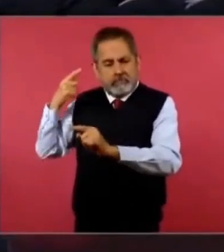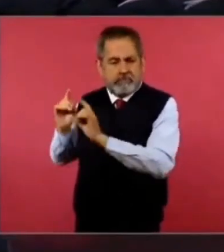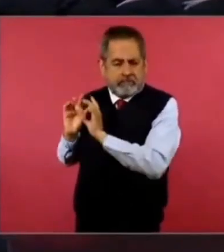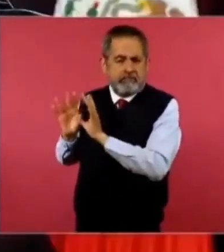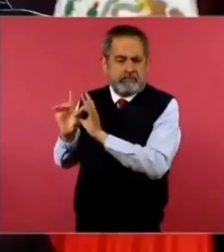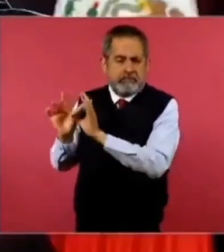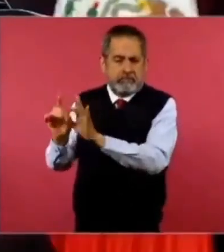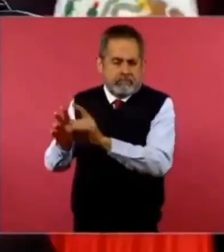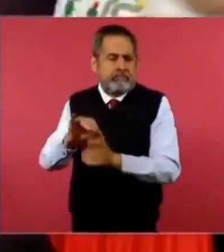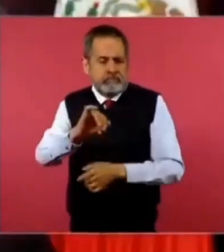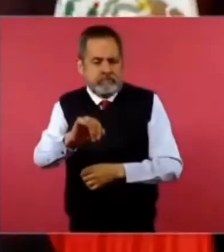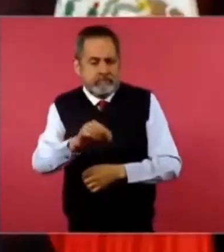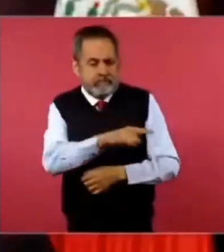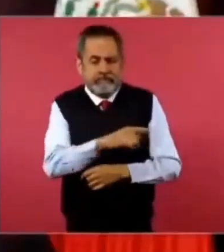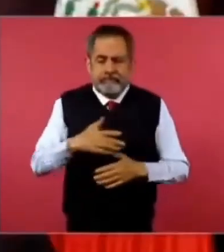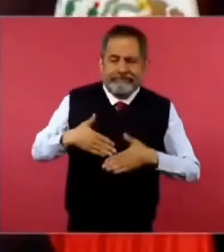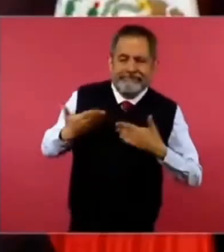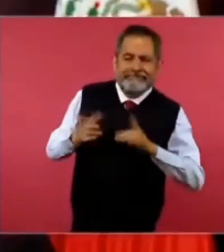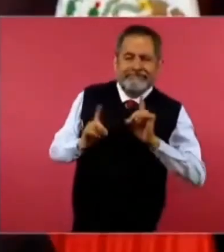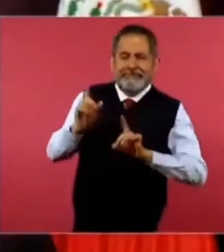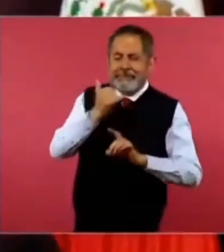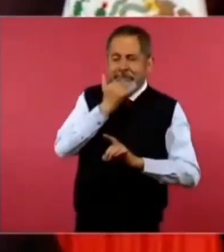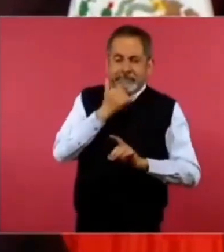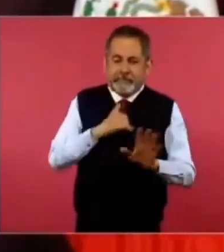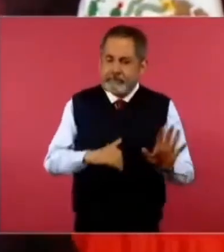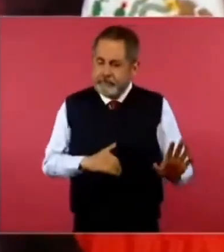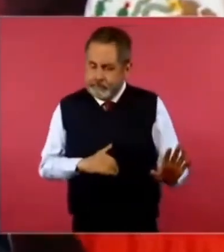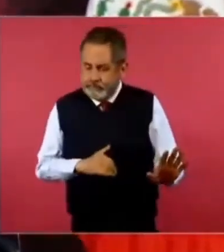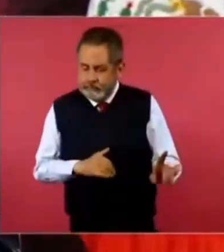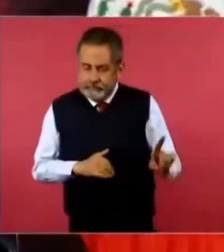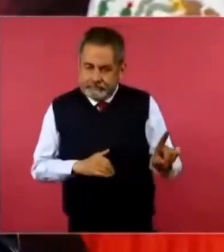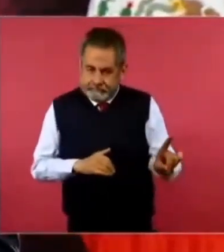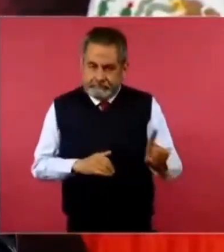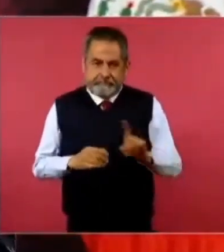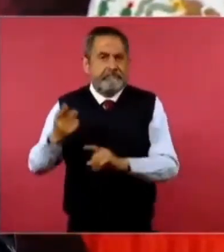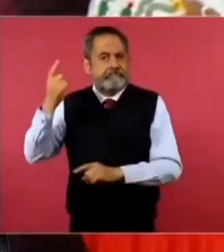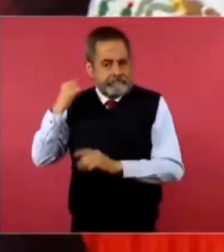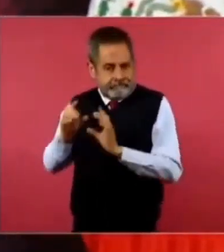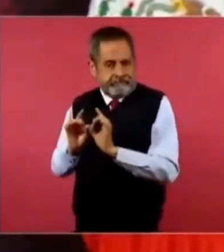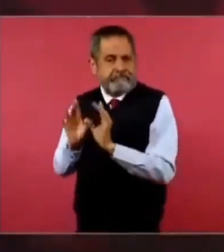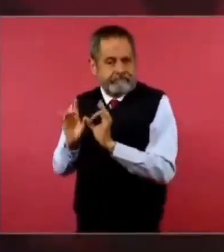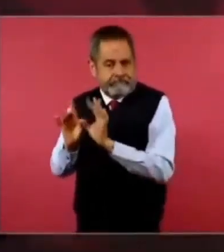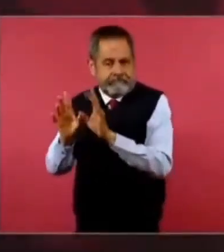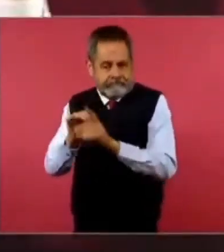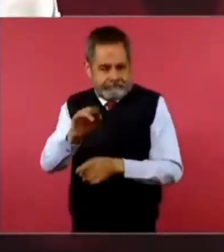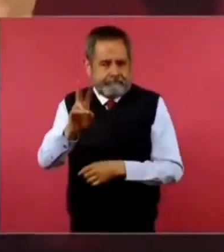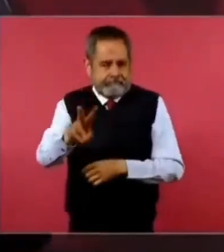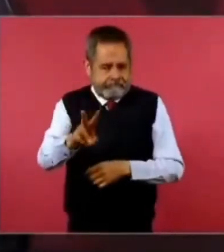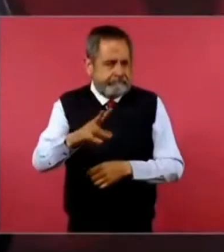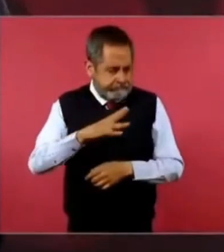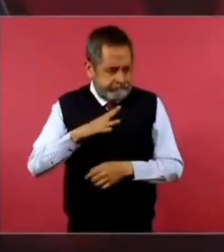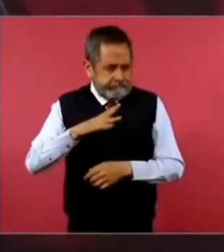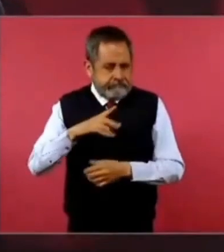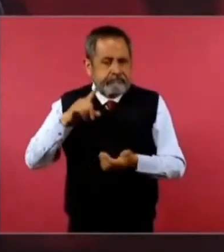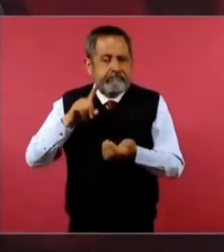antes. Nada más que ahí también hay que matizar. Primero, bueno, ya lo he dicho,